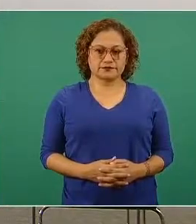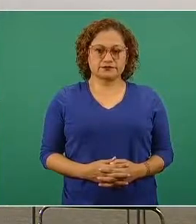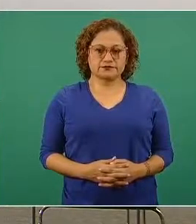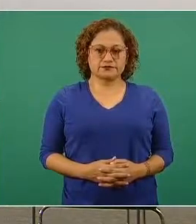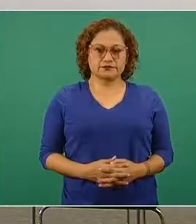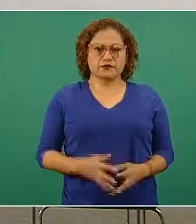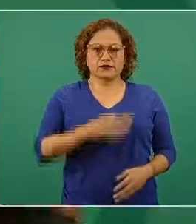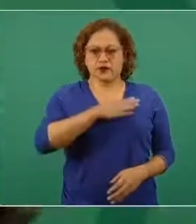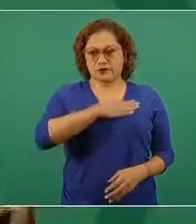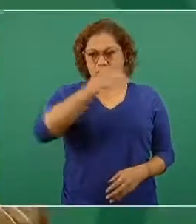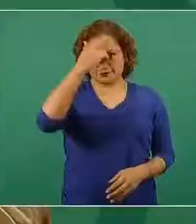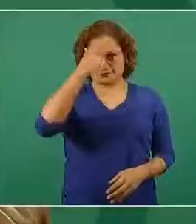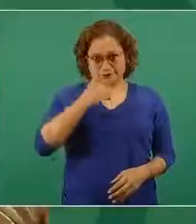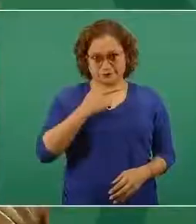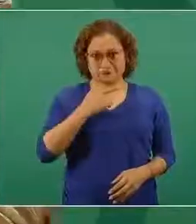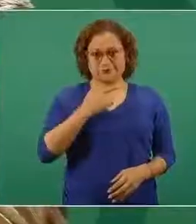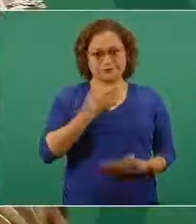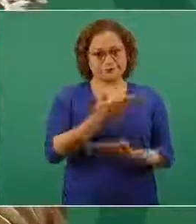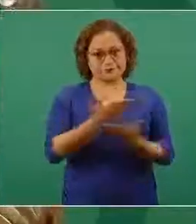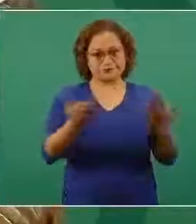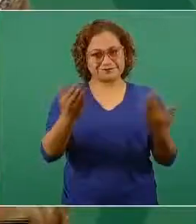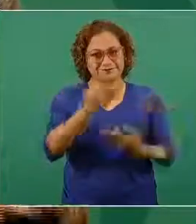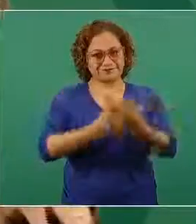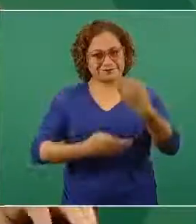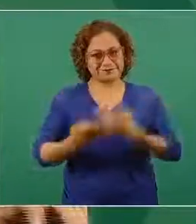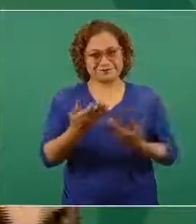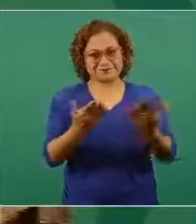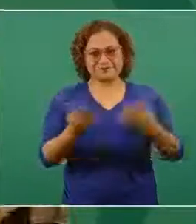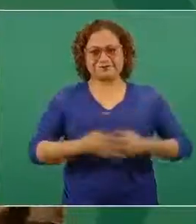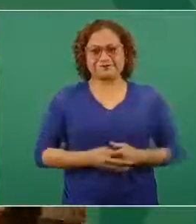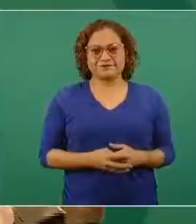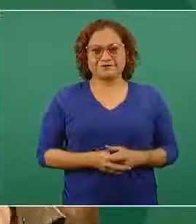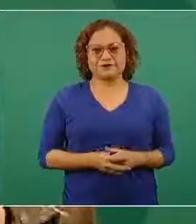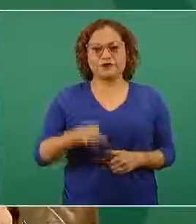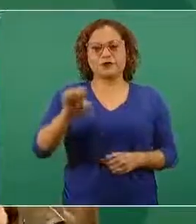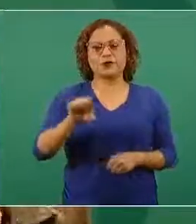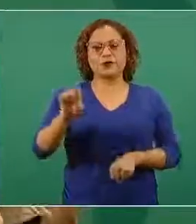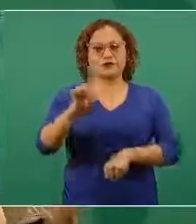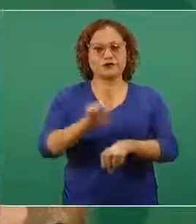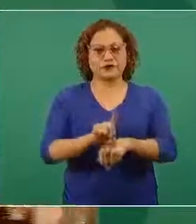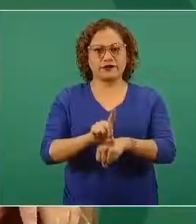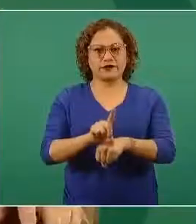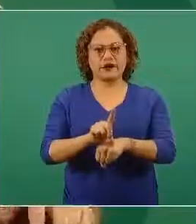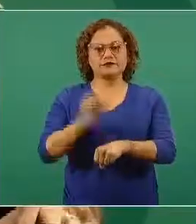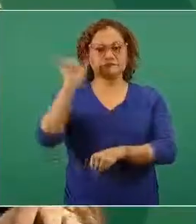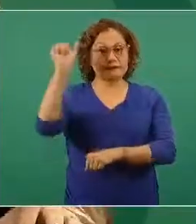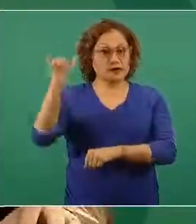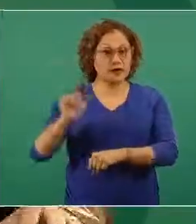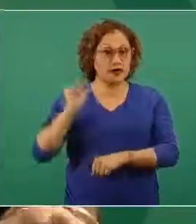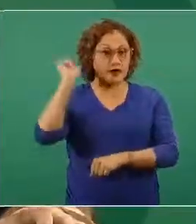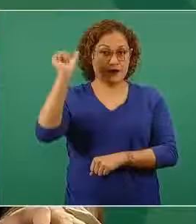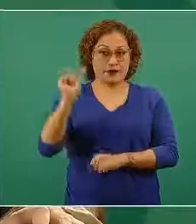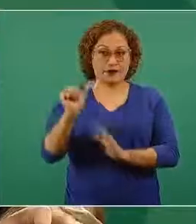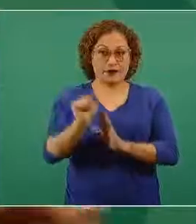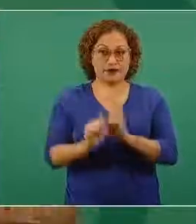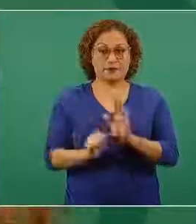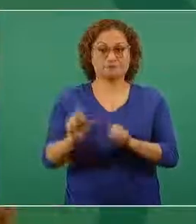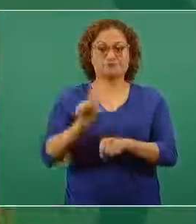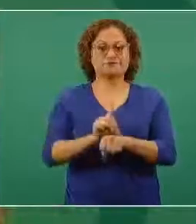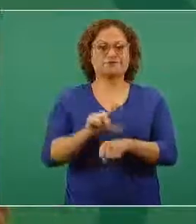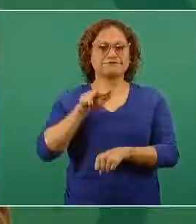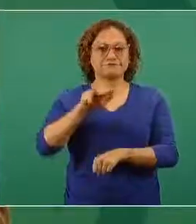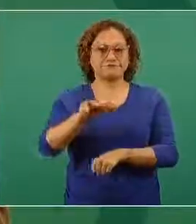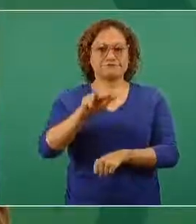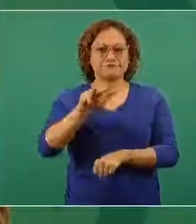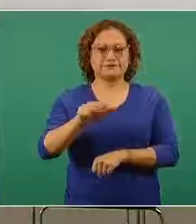Muy buenas noches a todas y a todos en este domingo 18 de abril de este año